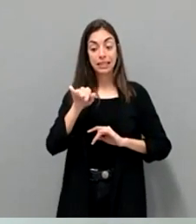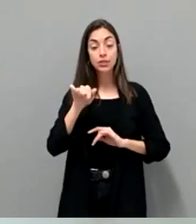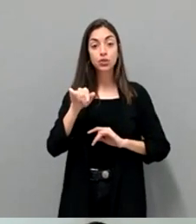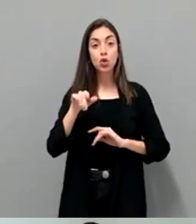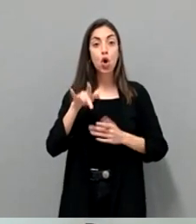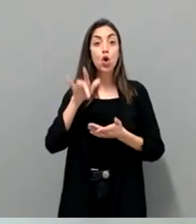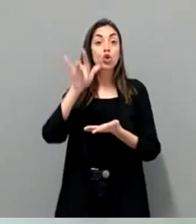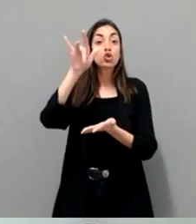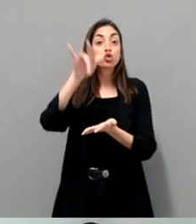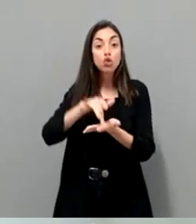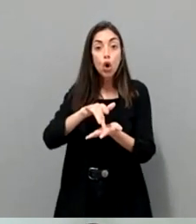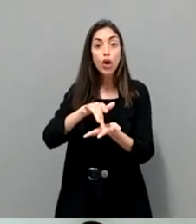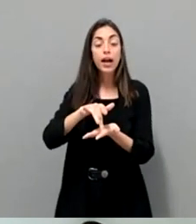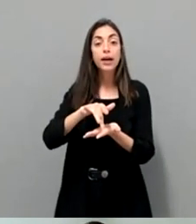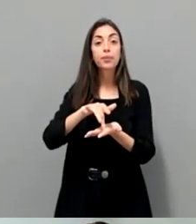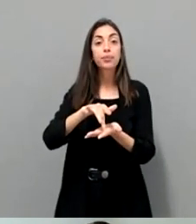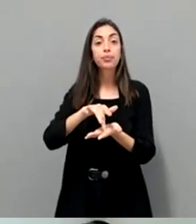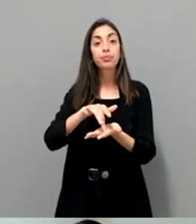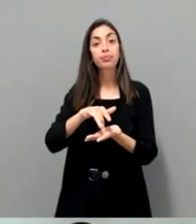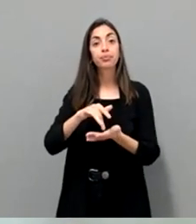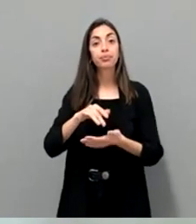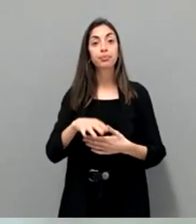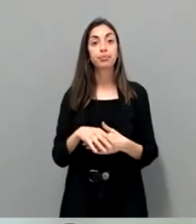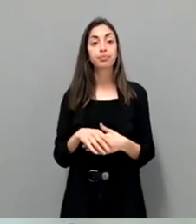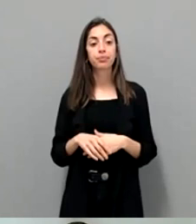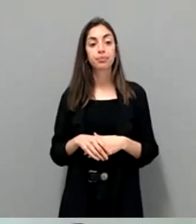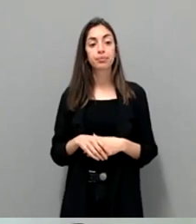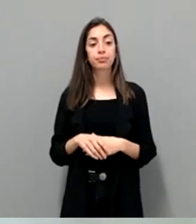A una mujer